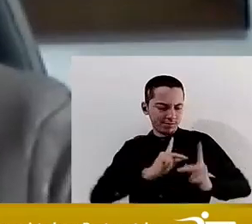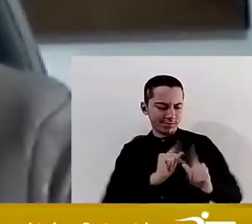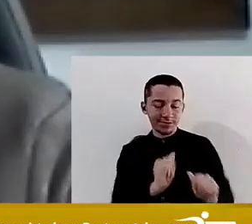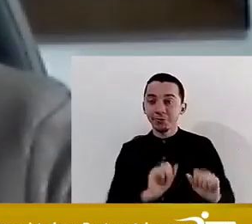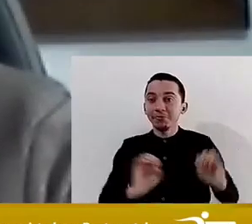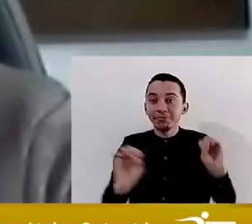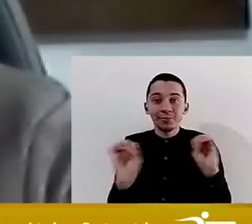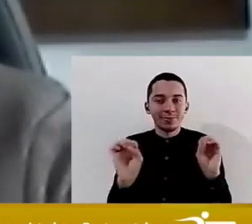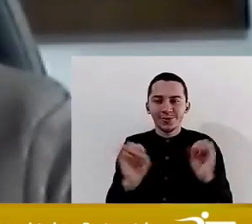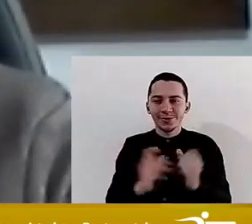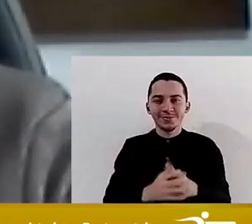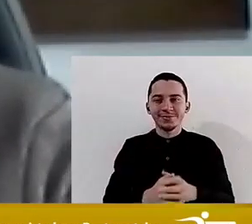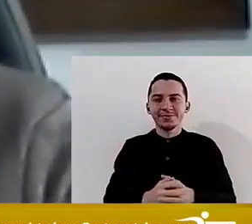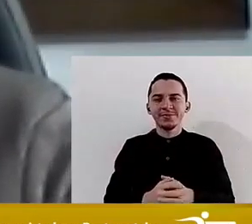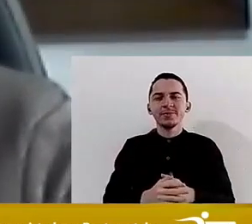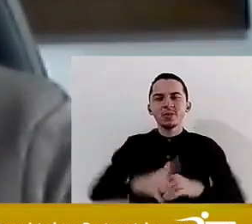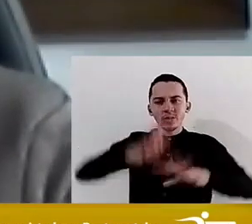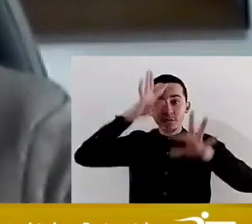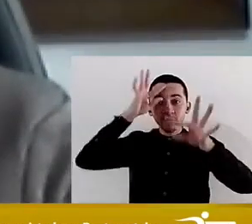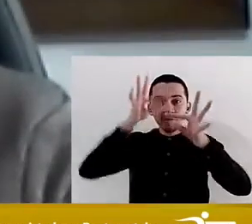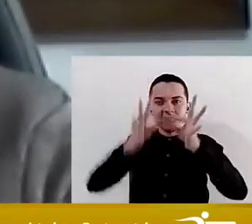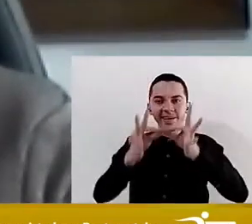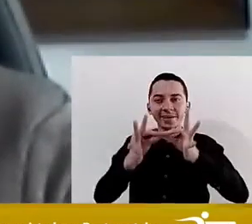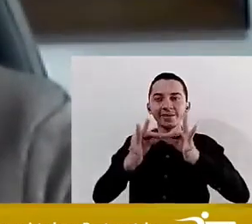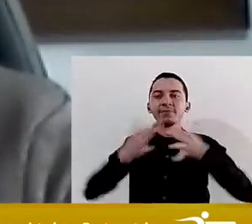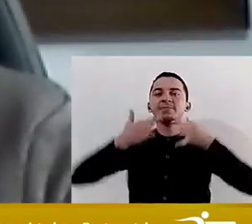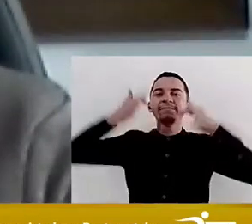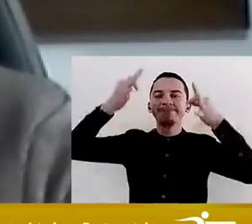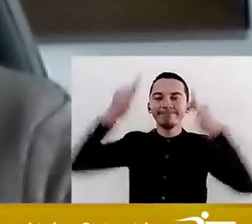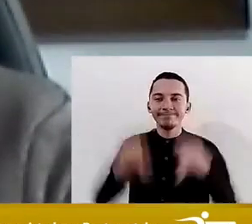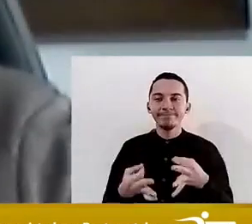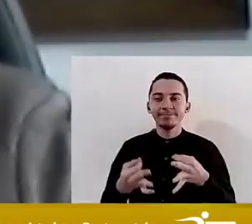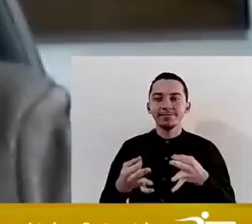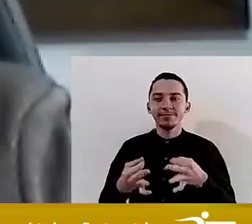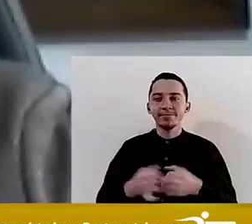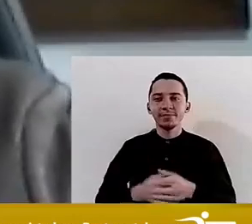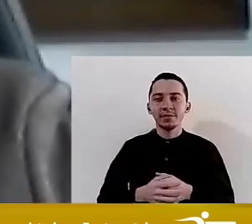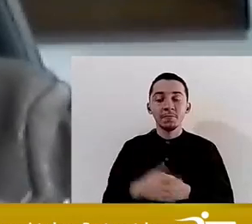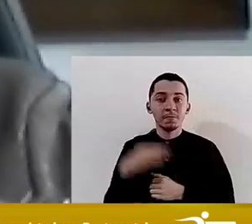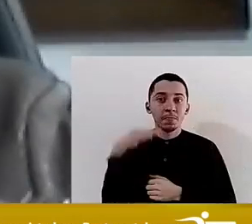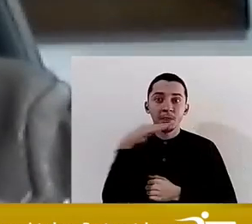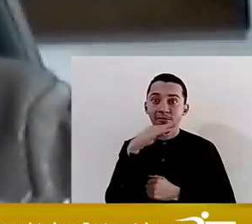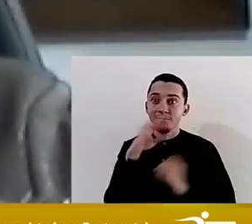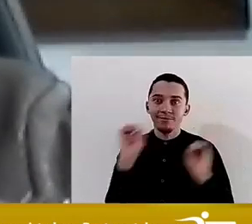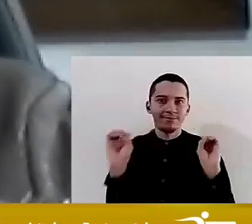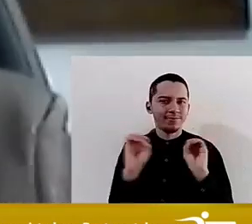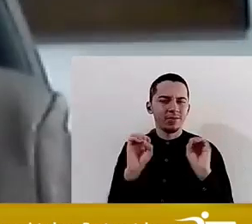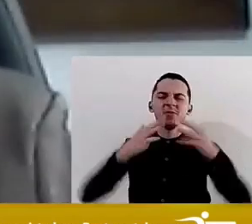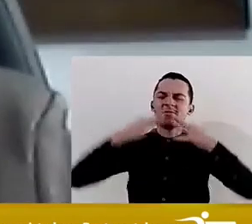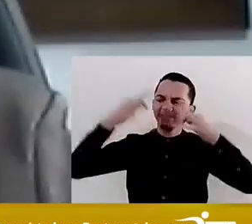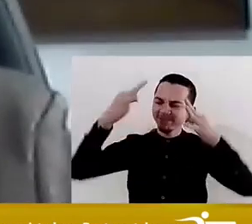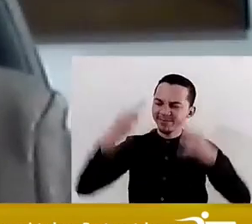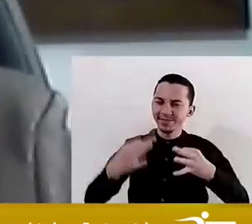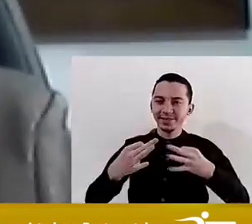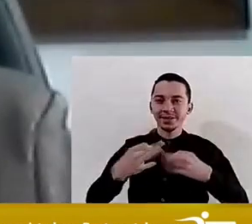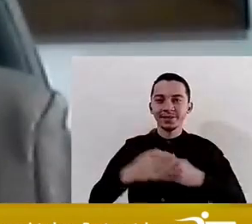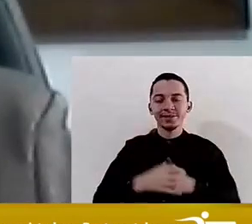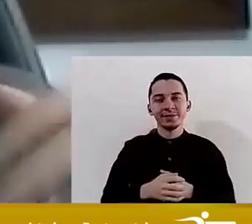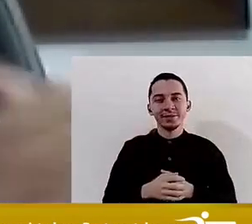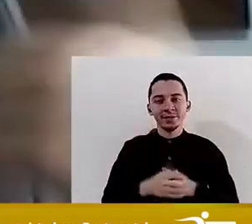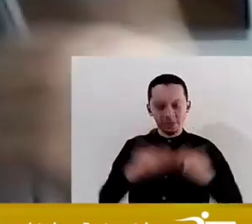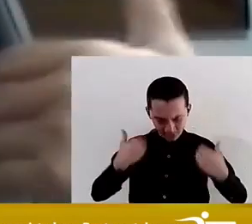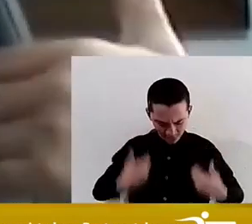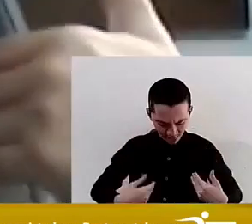Una fe no fingida. Este campo donde florece la fe. Vamos